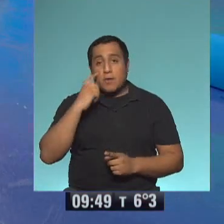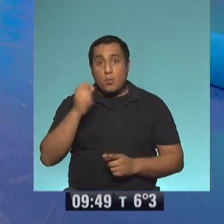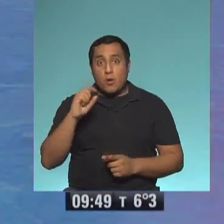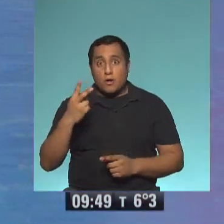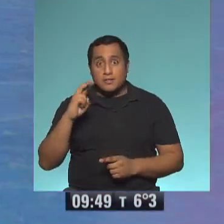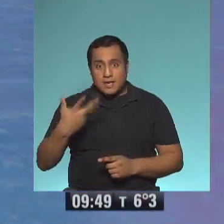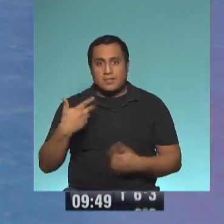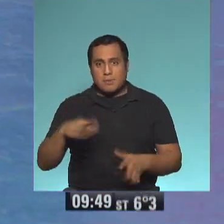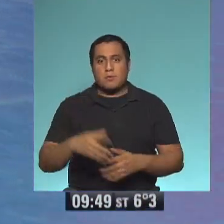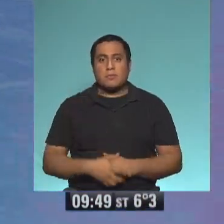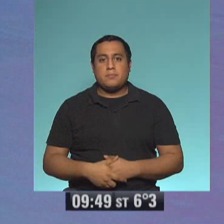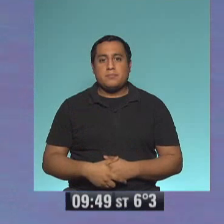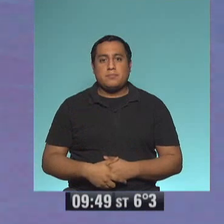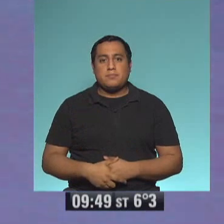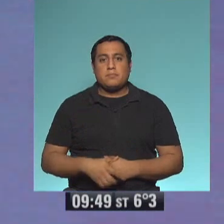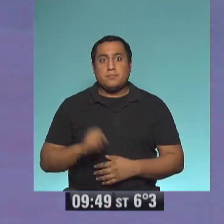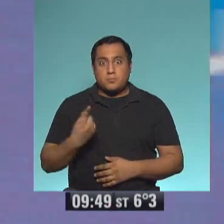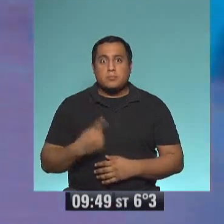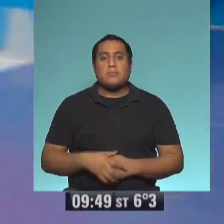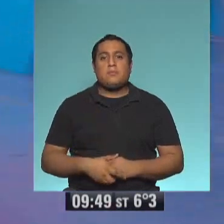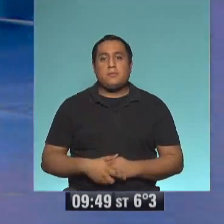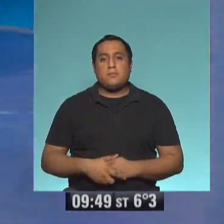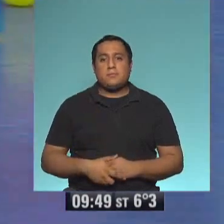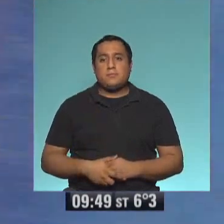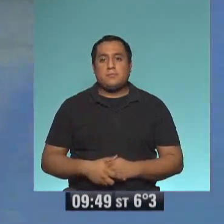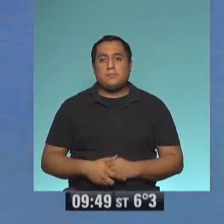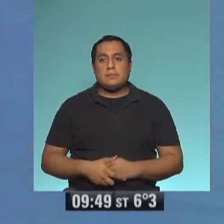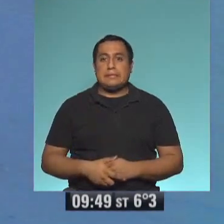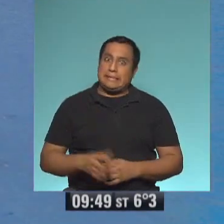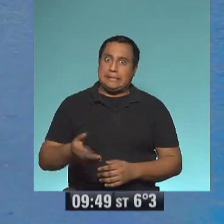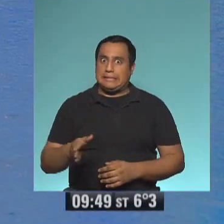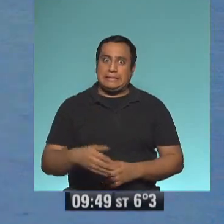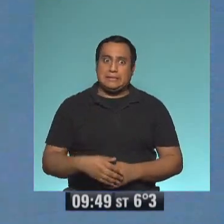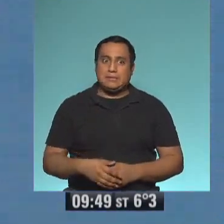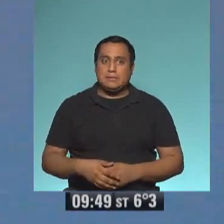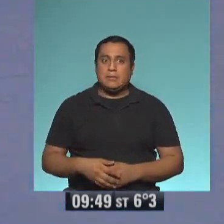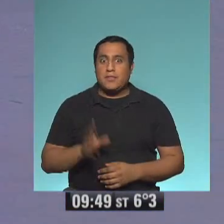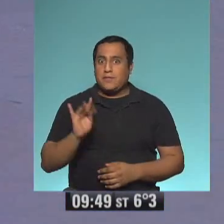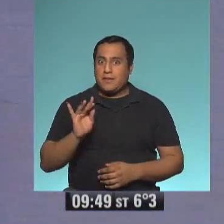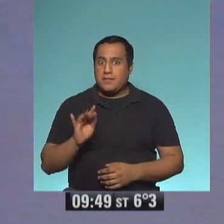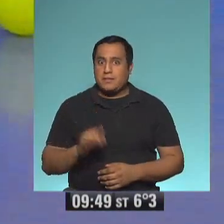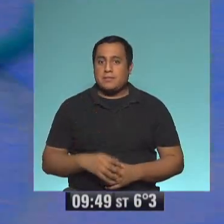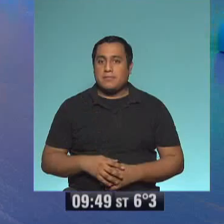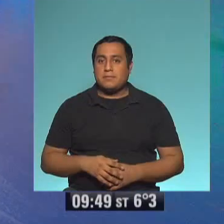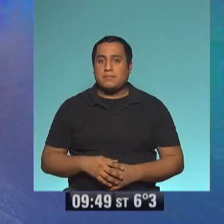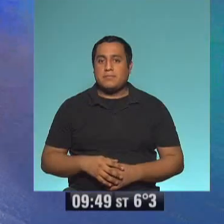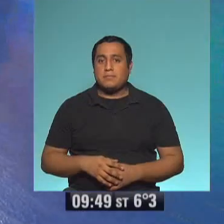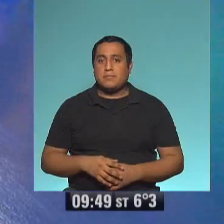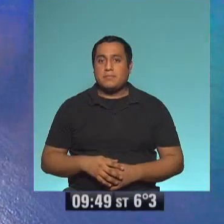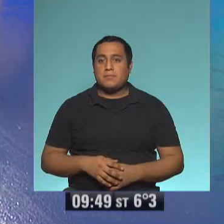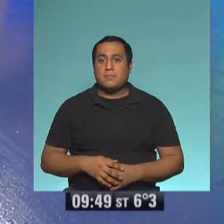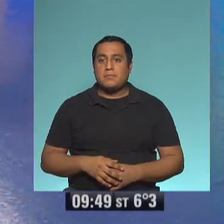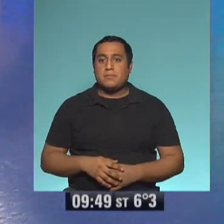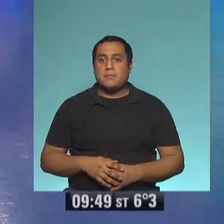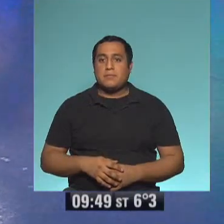las dos y a las tres. Primero. Primero, primero. Ay, ay, ay, ay, ay, ay, ay. Es difícil, es difícil. Dos. Segundo. Segundo.